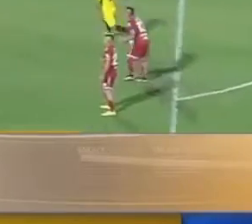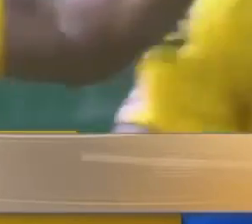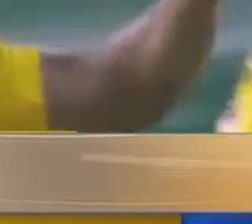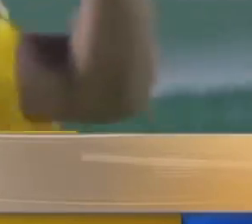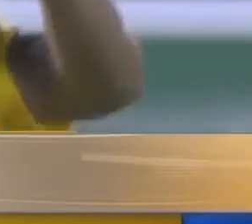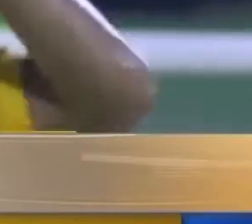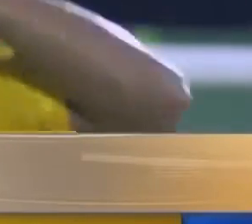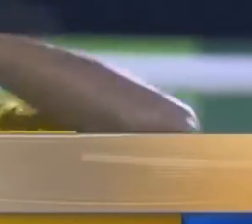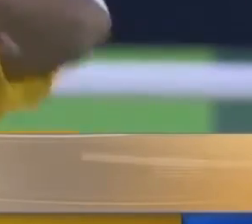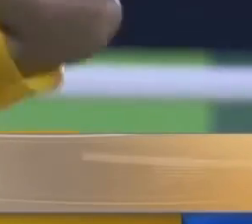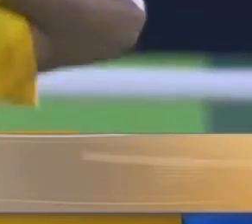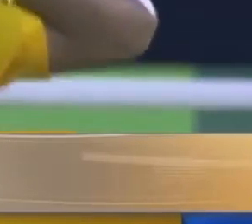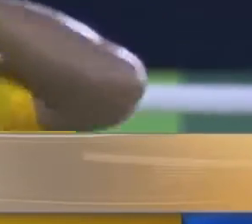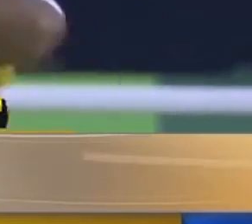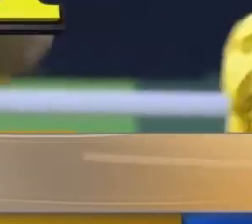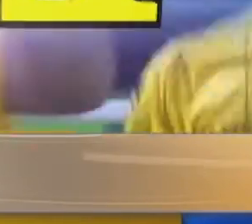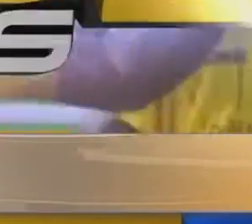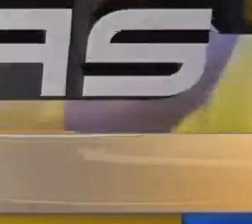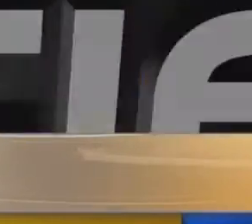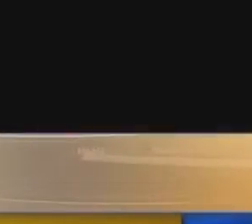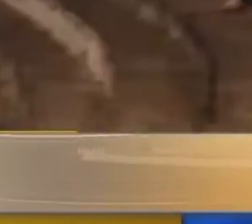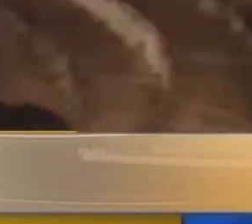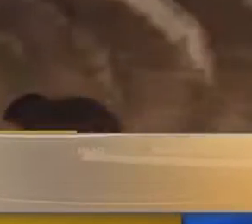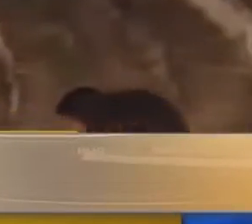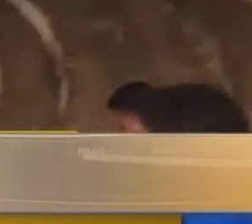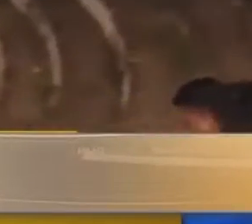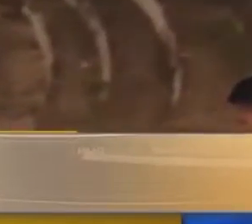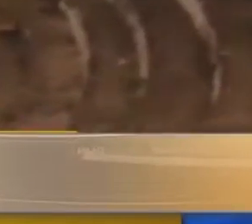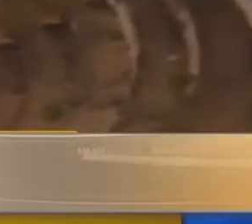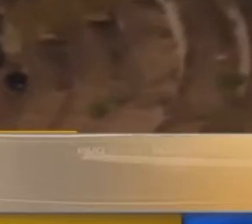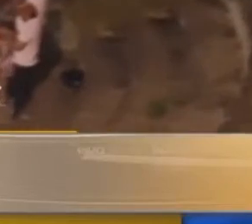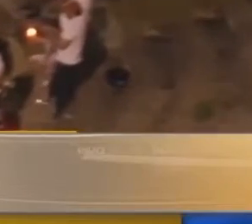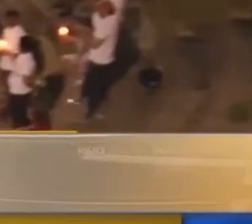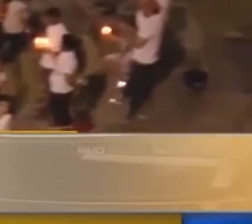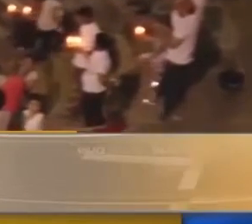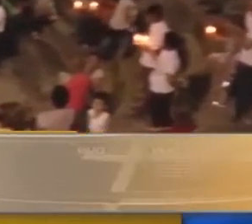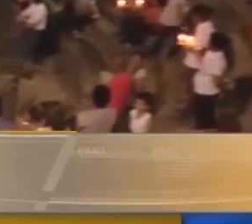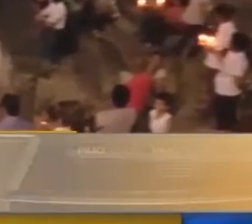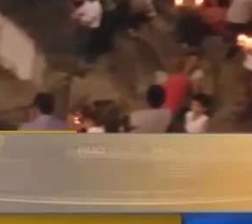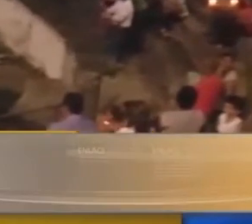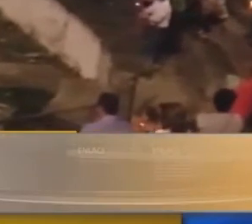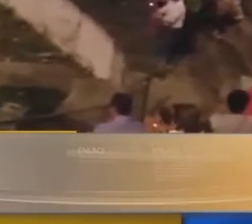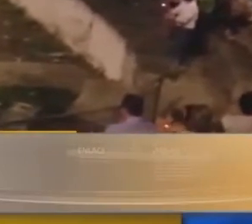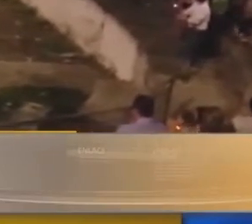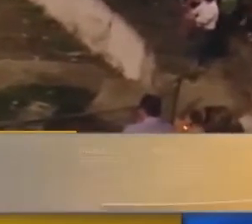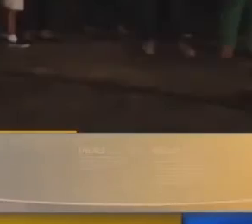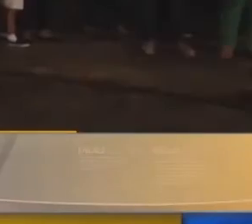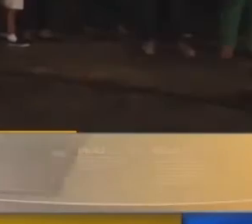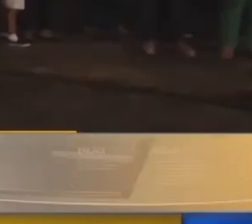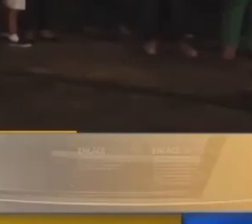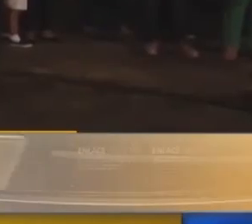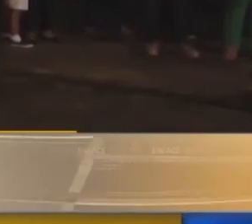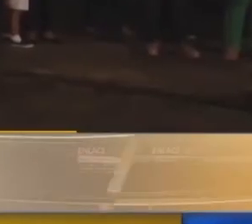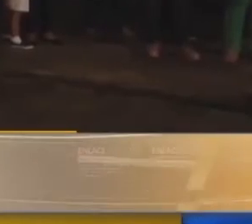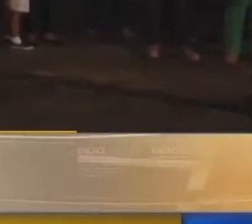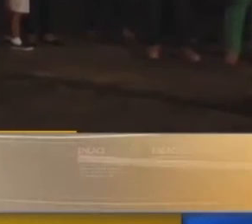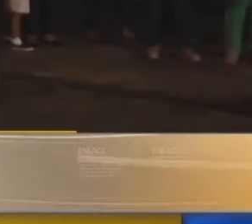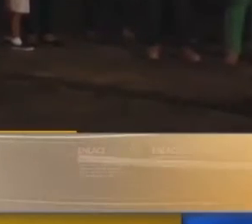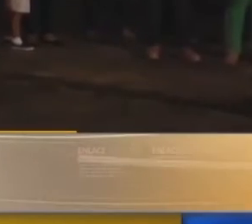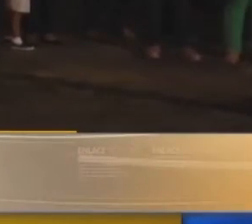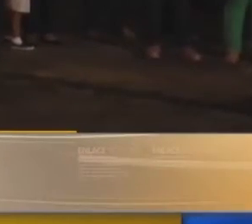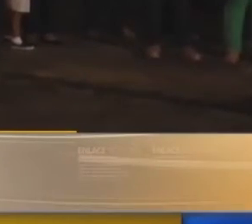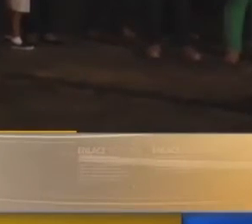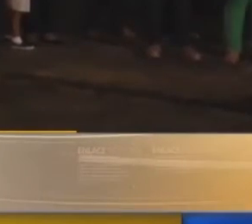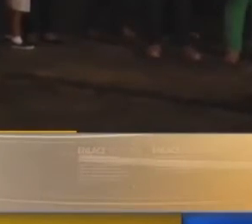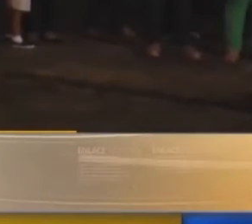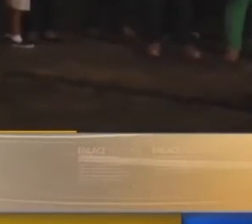derrotó 2 por 1 a Fortaleza e hizo respetar su patio. Y al cierre, se cumple a esta hora misa de sanación por la salud del exconcejal Carlos Andrés